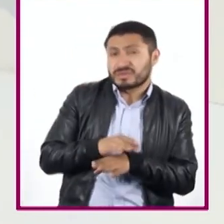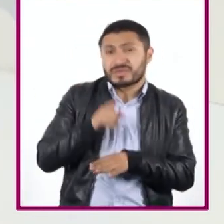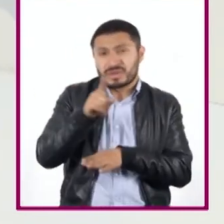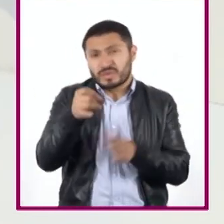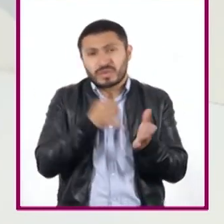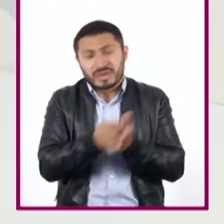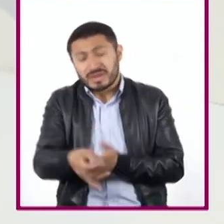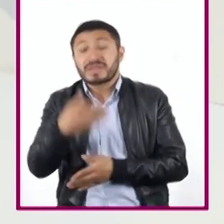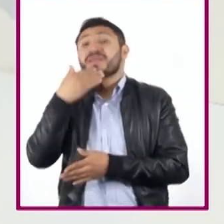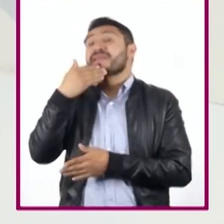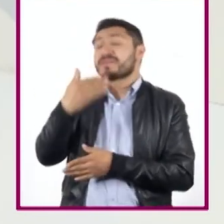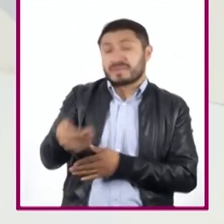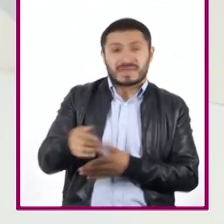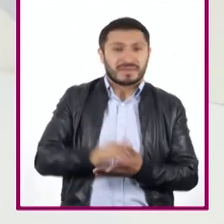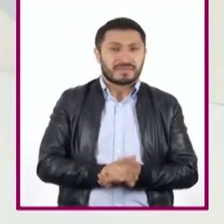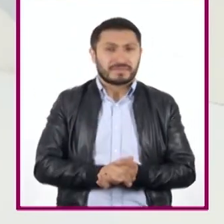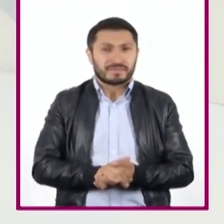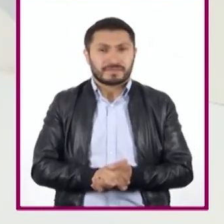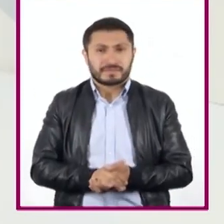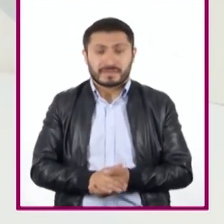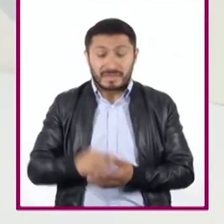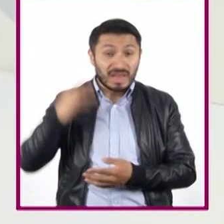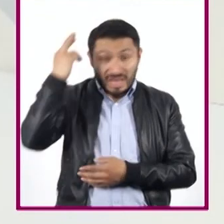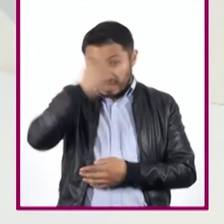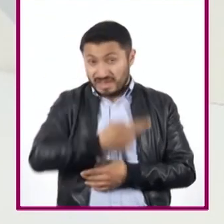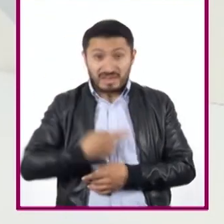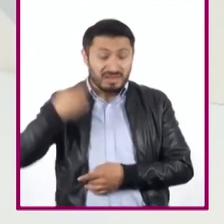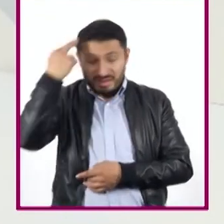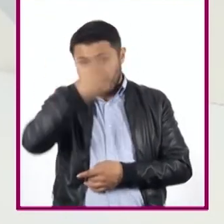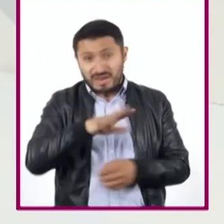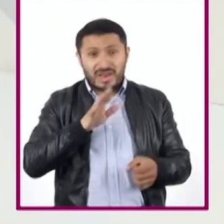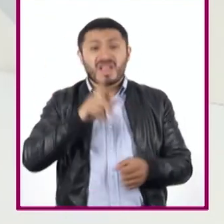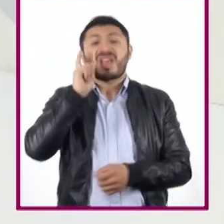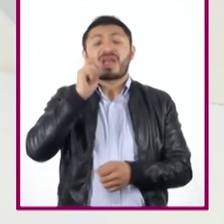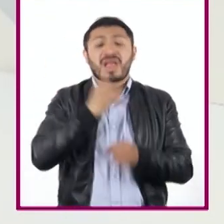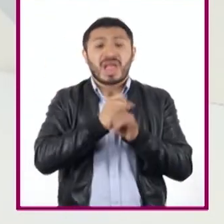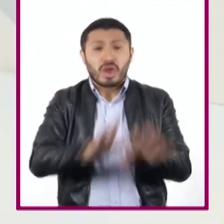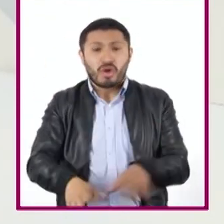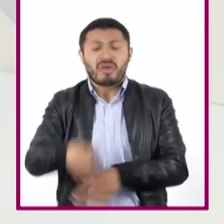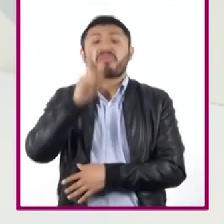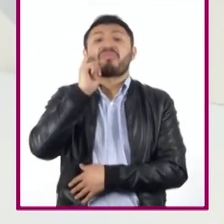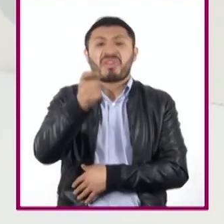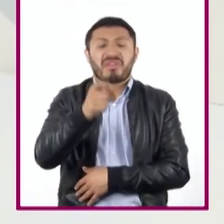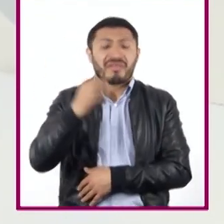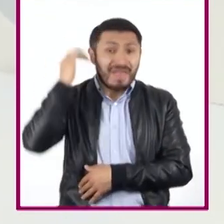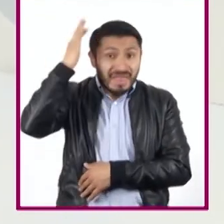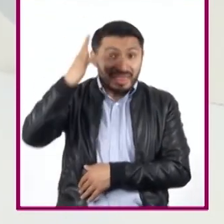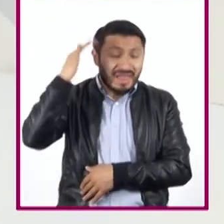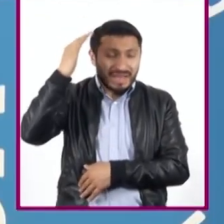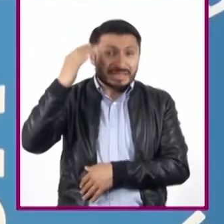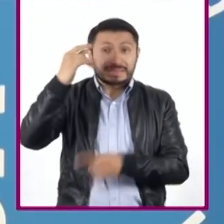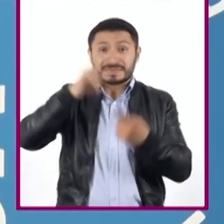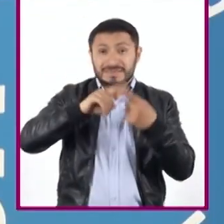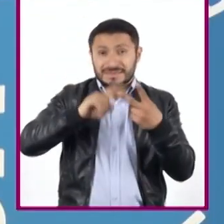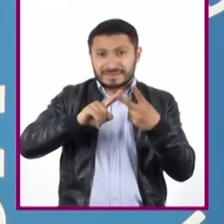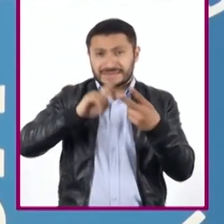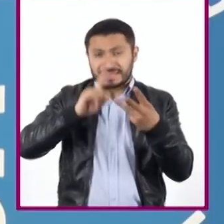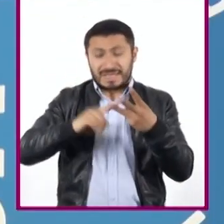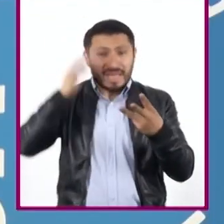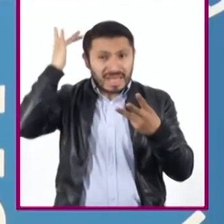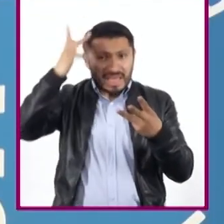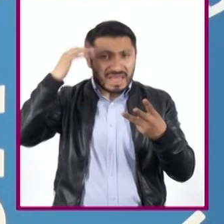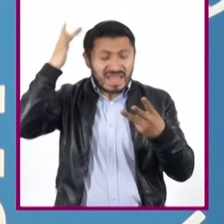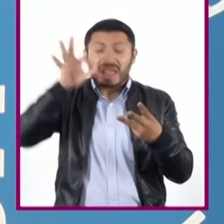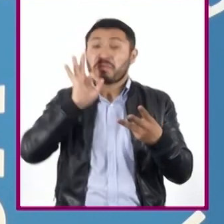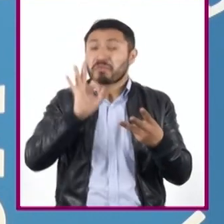toma de decisiones. Se examinó qué es la información, el análisis y el análisis crítico.